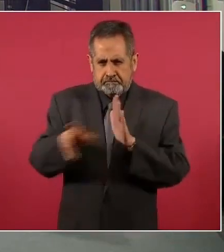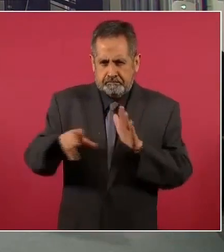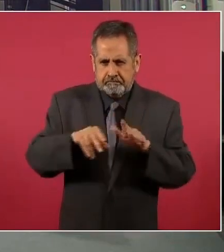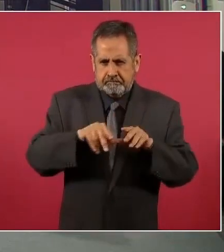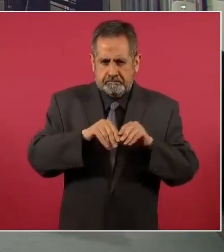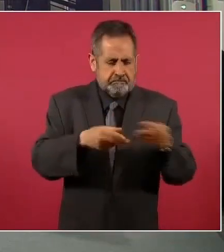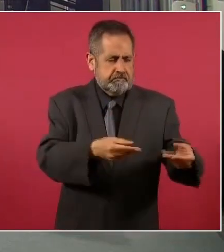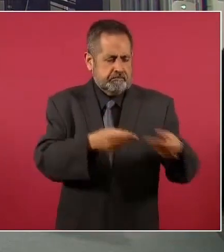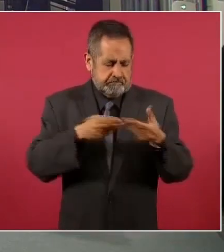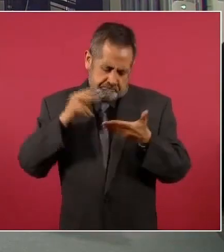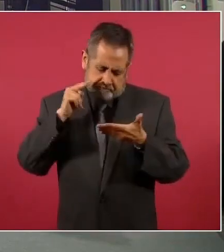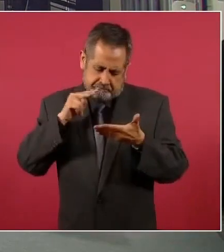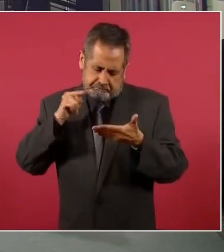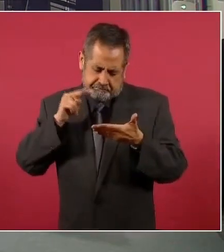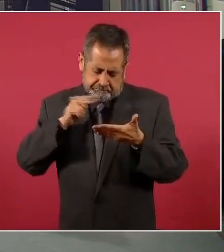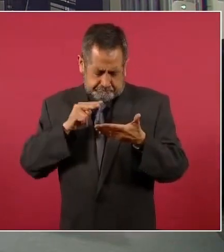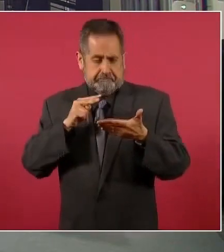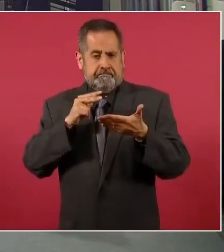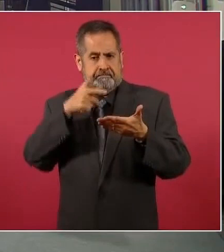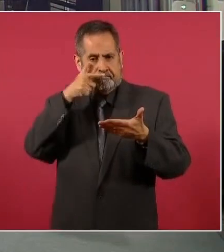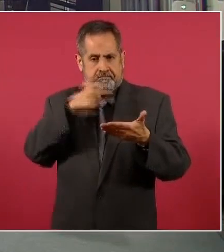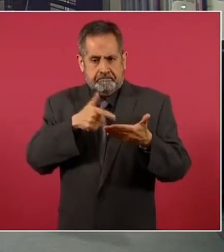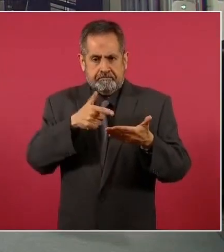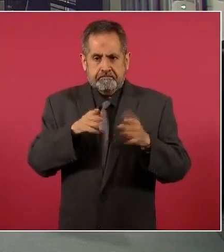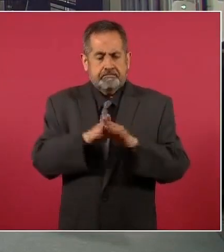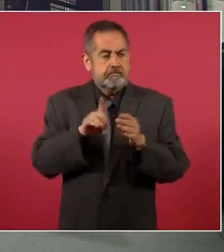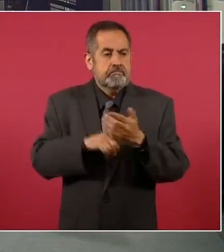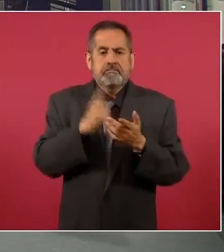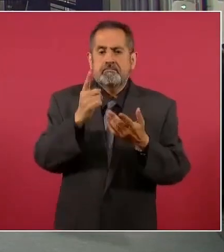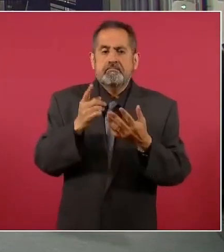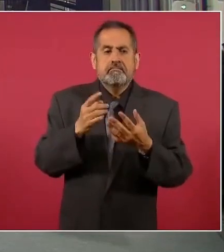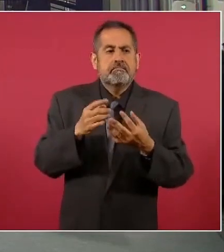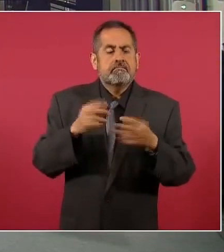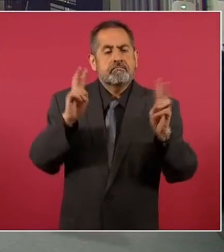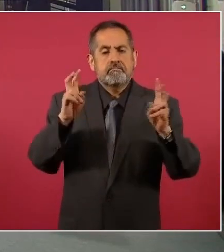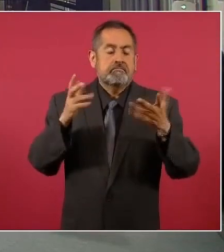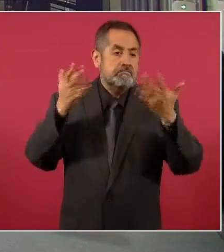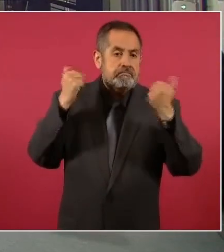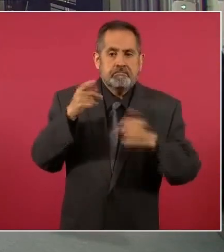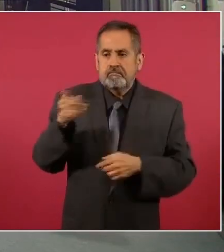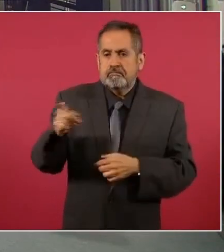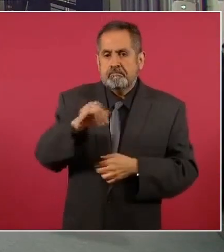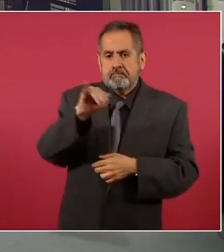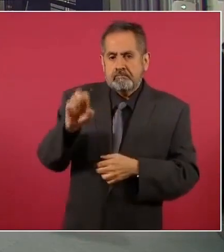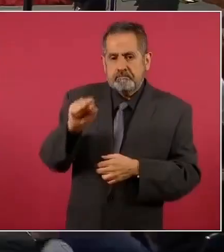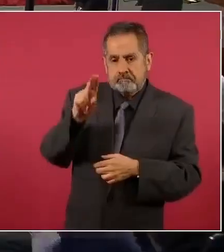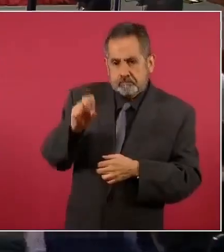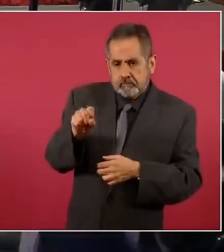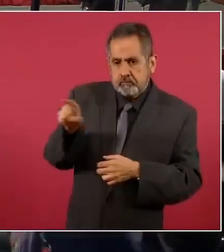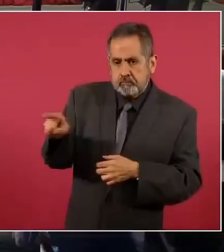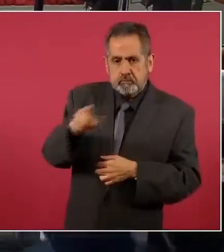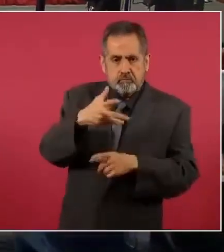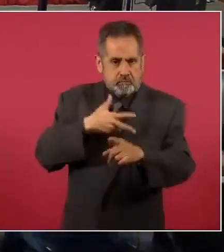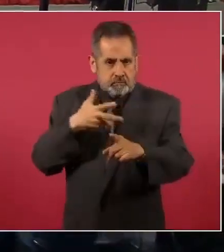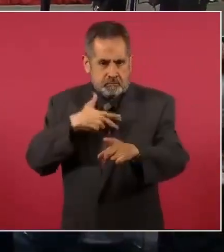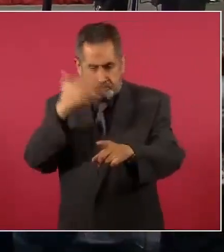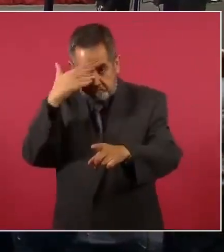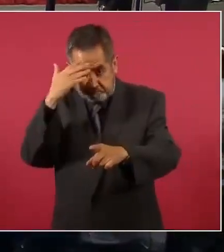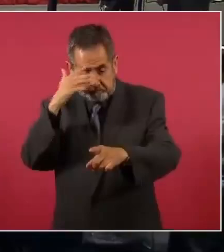medios de comunicación. Me llama la atención un tema, no sé si Jesús o usted mismo lo tenga ya en el